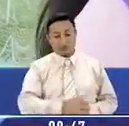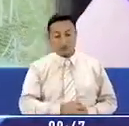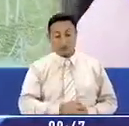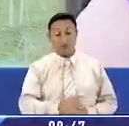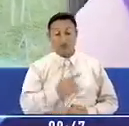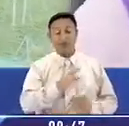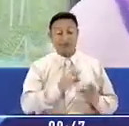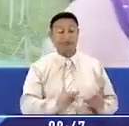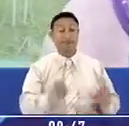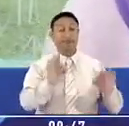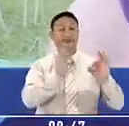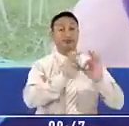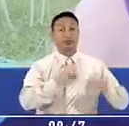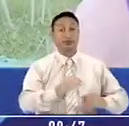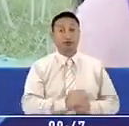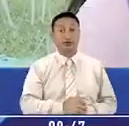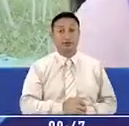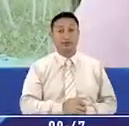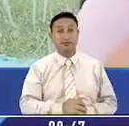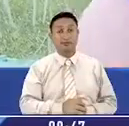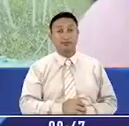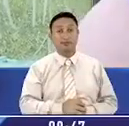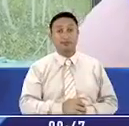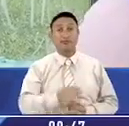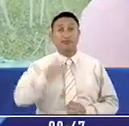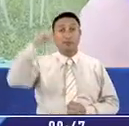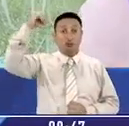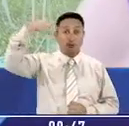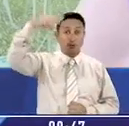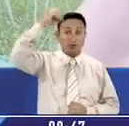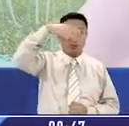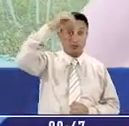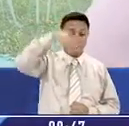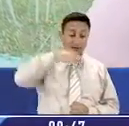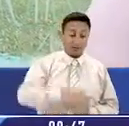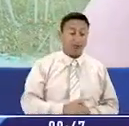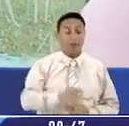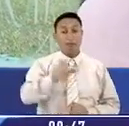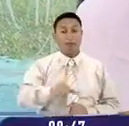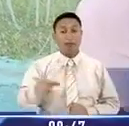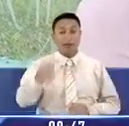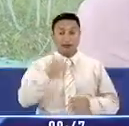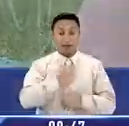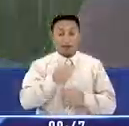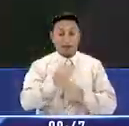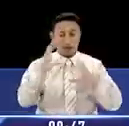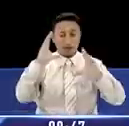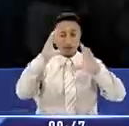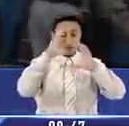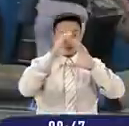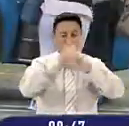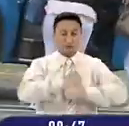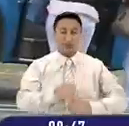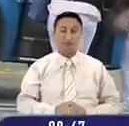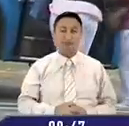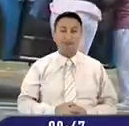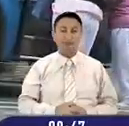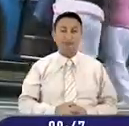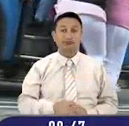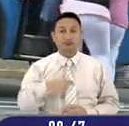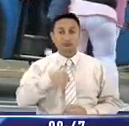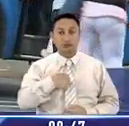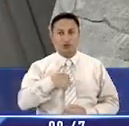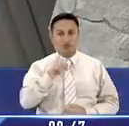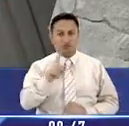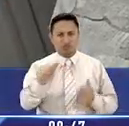haya los focos en las paradas, ya que hay gente que trabaja hasta muy de noche. En el corto recorrido que realizamos,